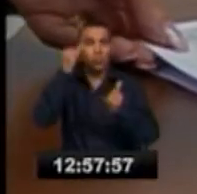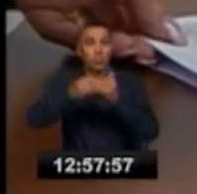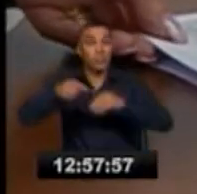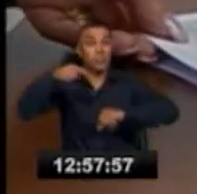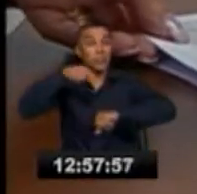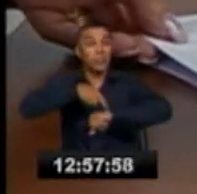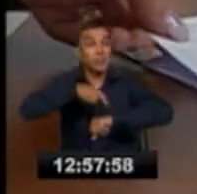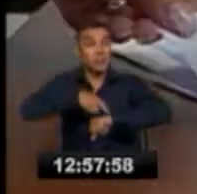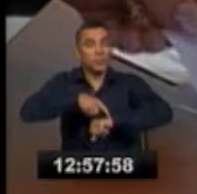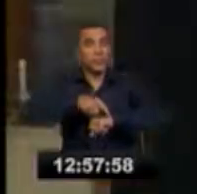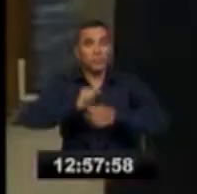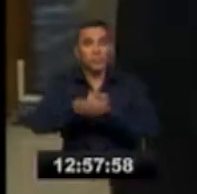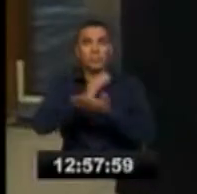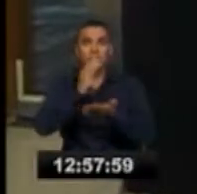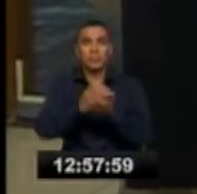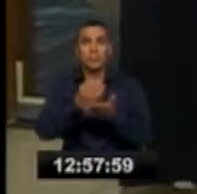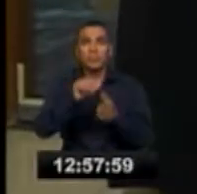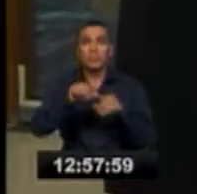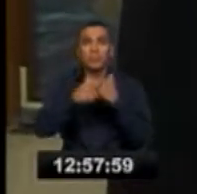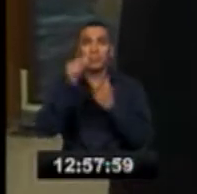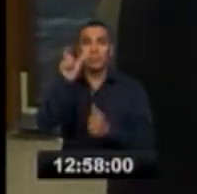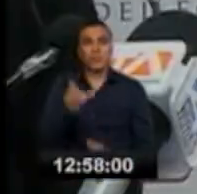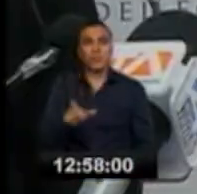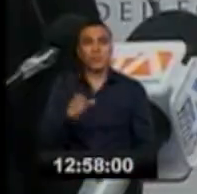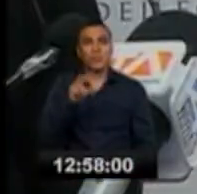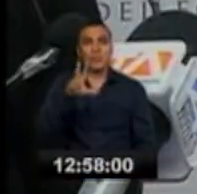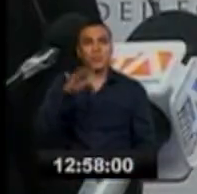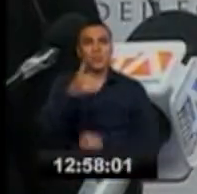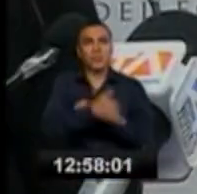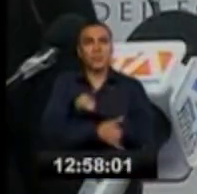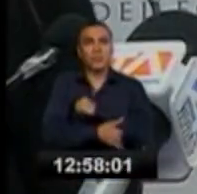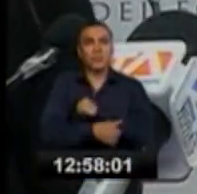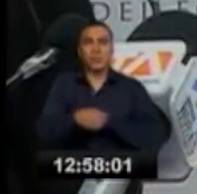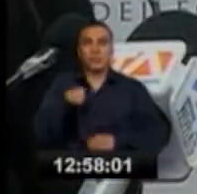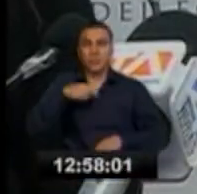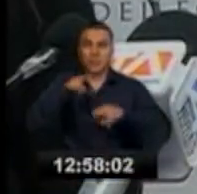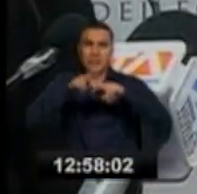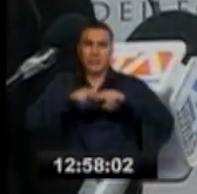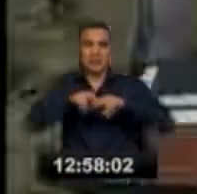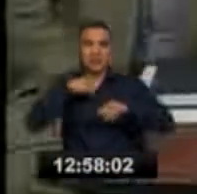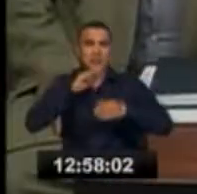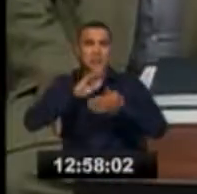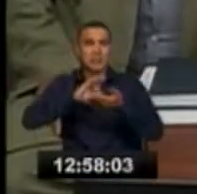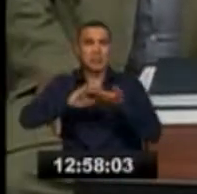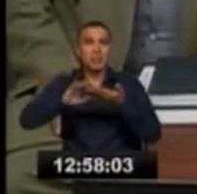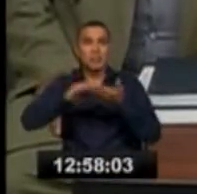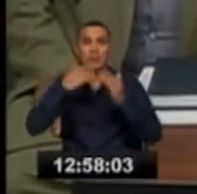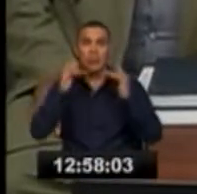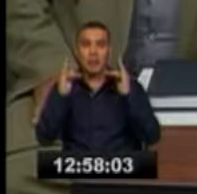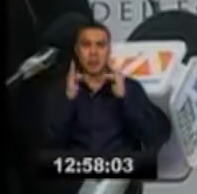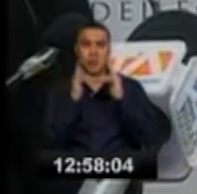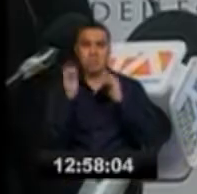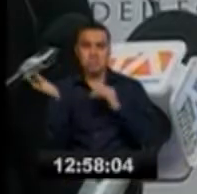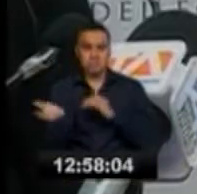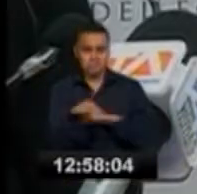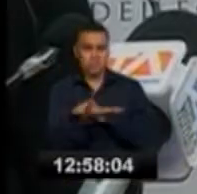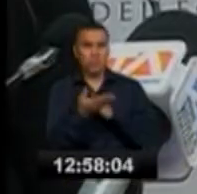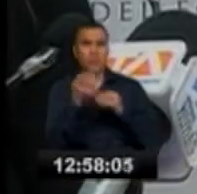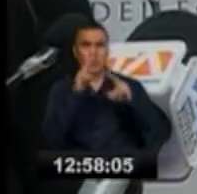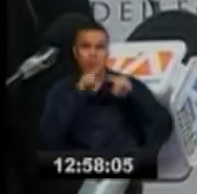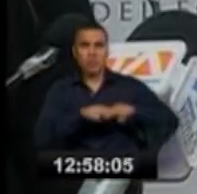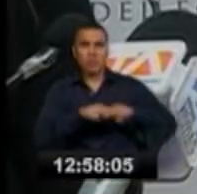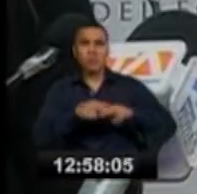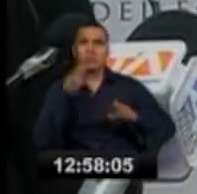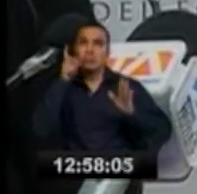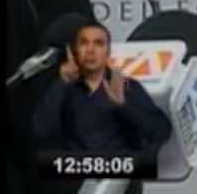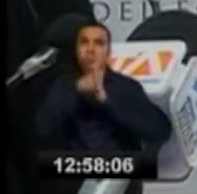horas es la asambleísta de Alianza País, Norma Vallejo. Que nos revisen, discúlpenme, básicamente debajo de la cama. Que las denuncias sean puestas en